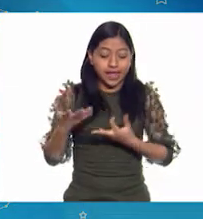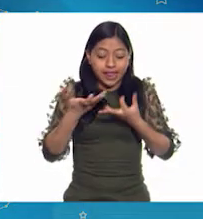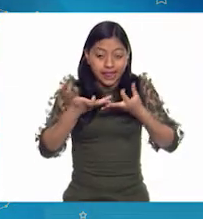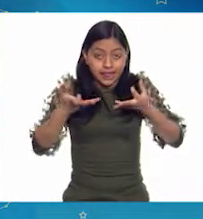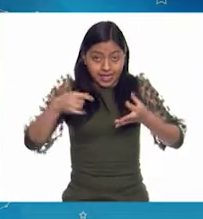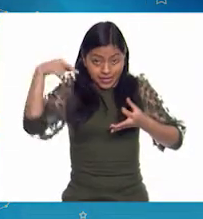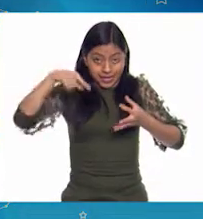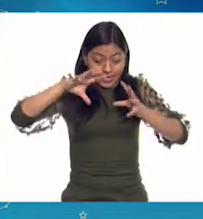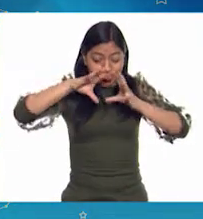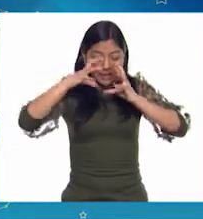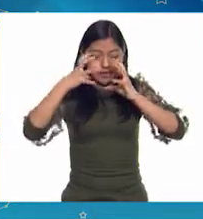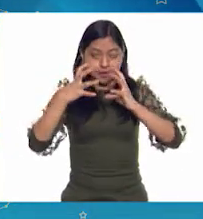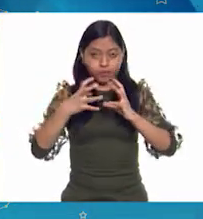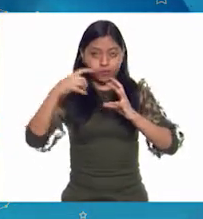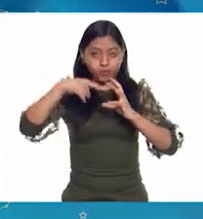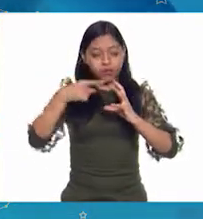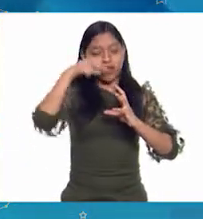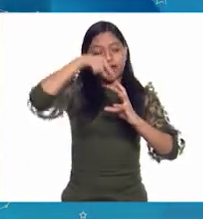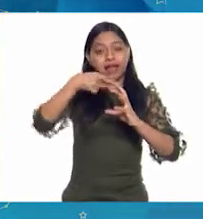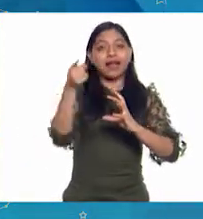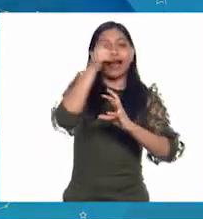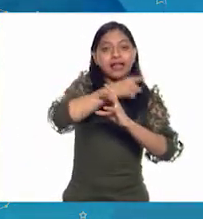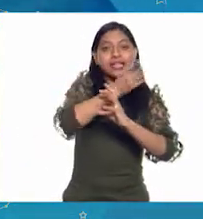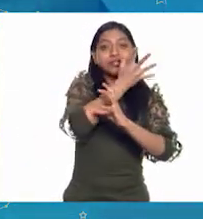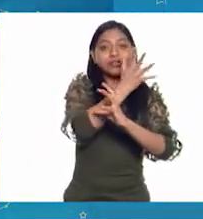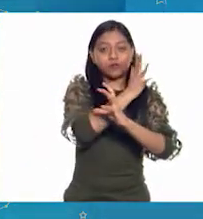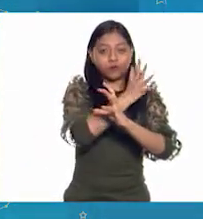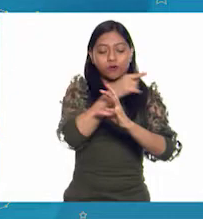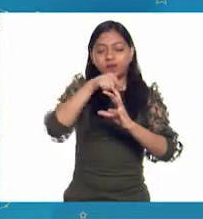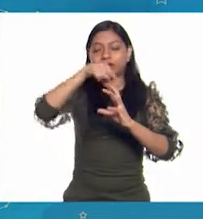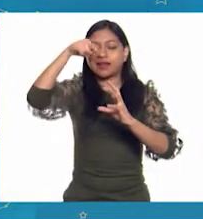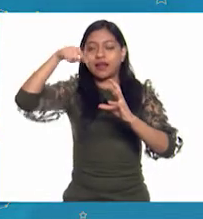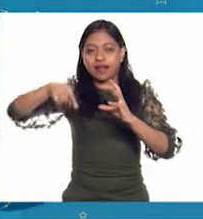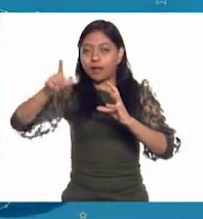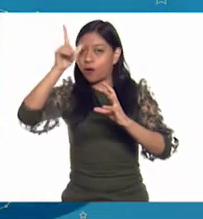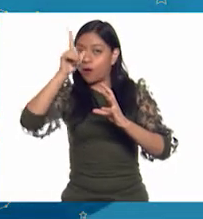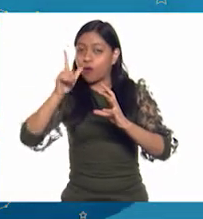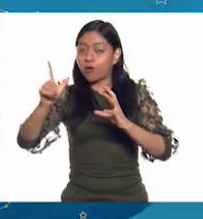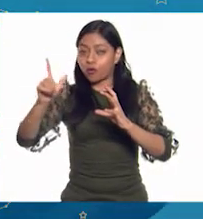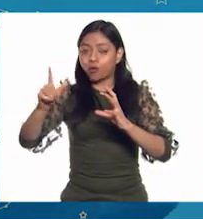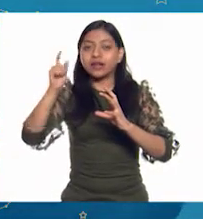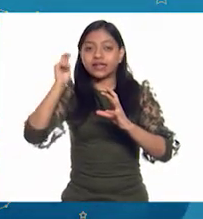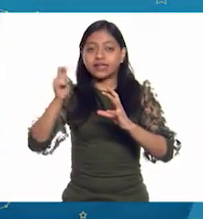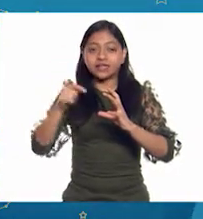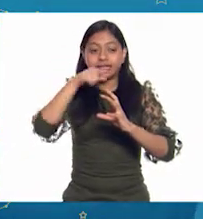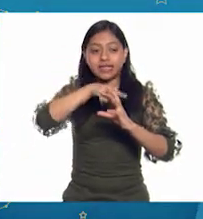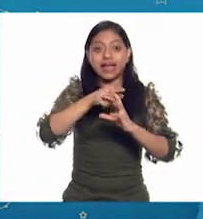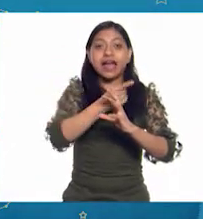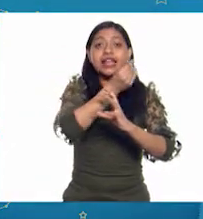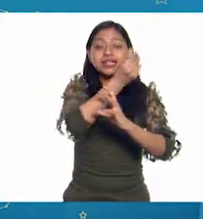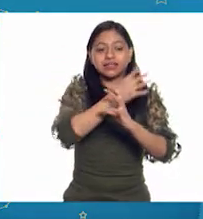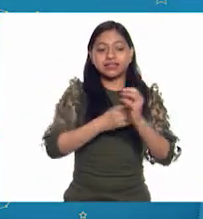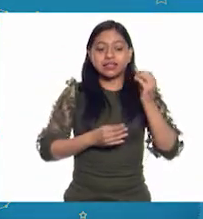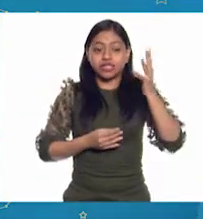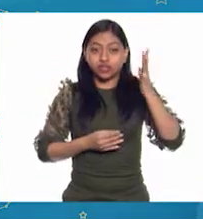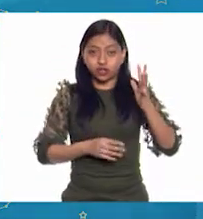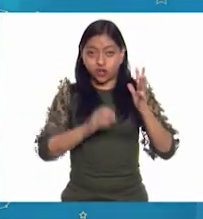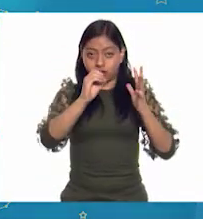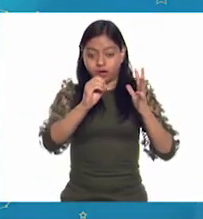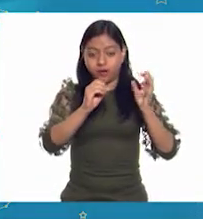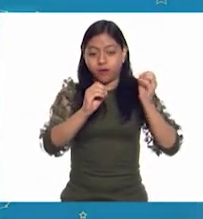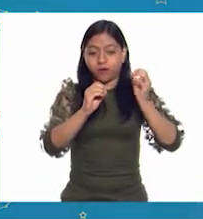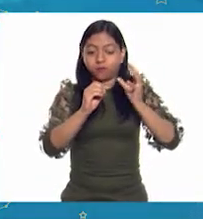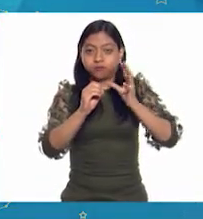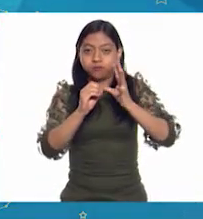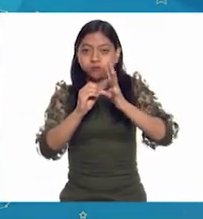Tierra, se interpone entre el Sol y la Luna, ocasionando que la luz emitida por el Sol no llegue a la Luna y la